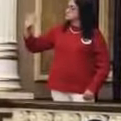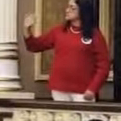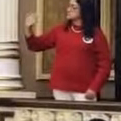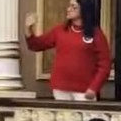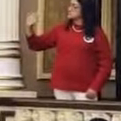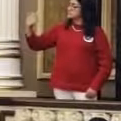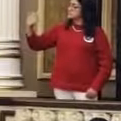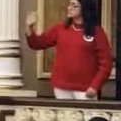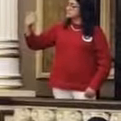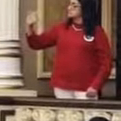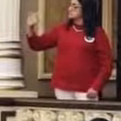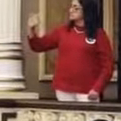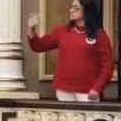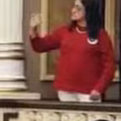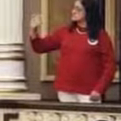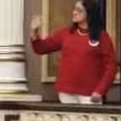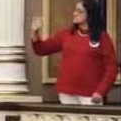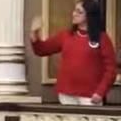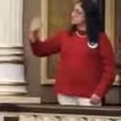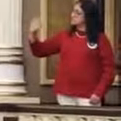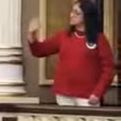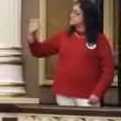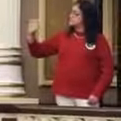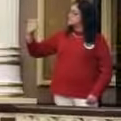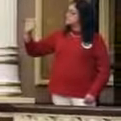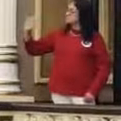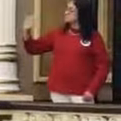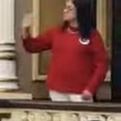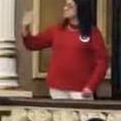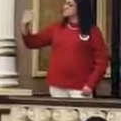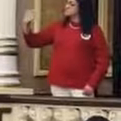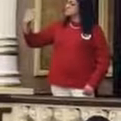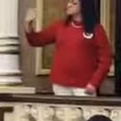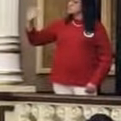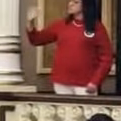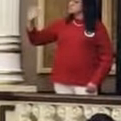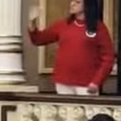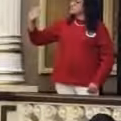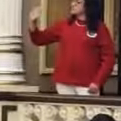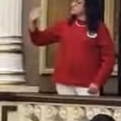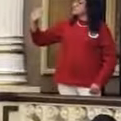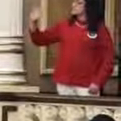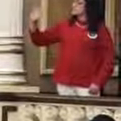transparencia, la igualdad, la soberanía municipal y el combate a la corrupción.